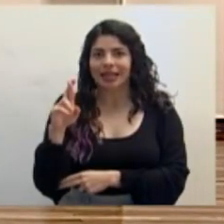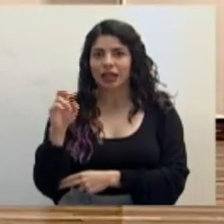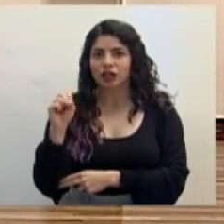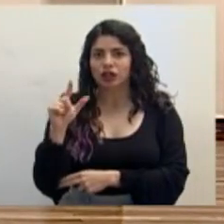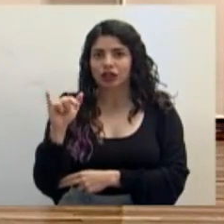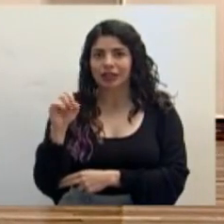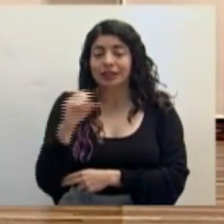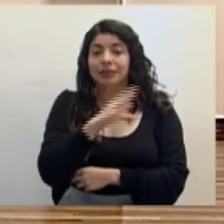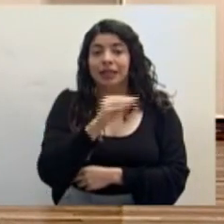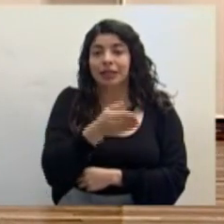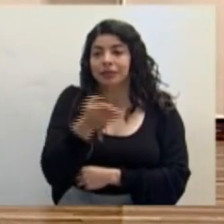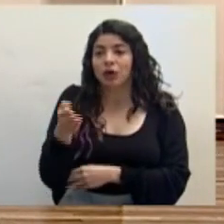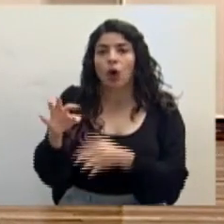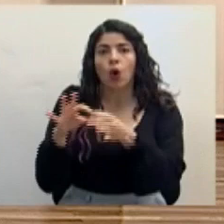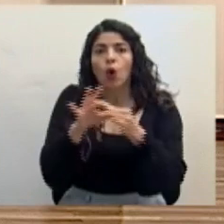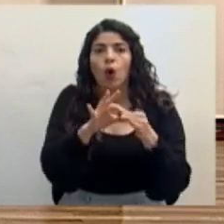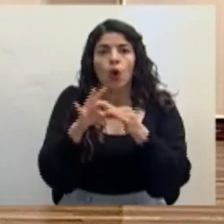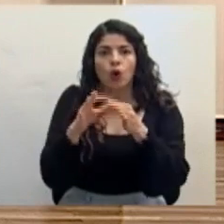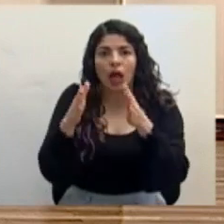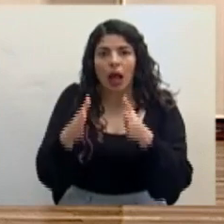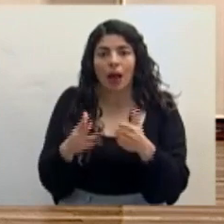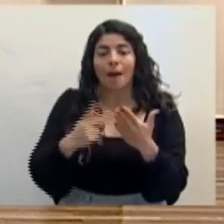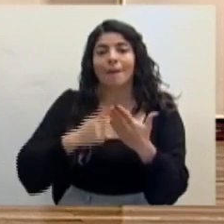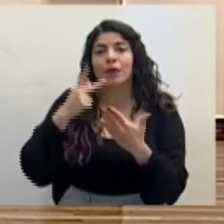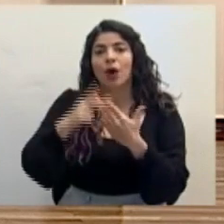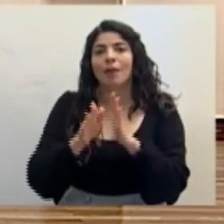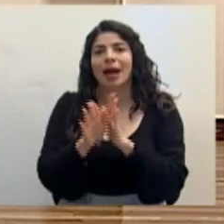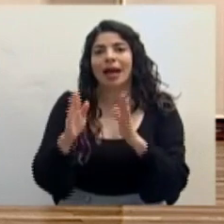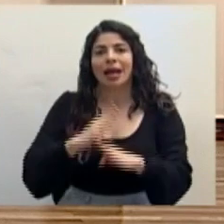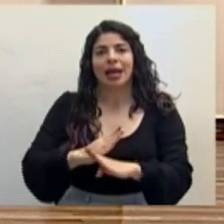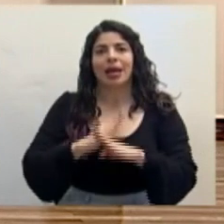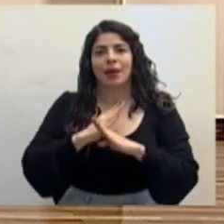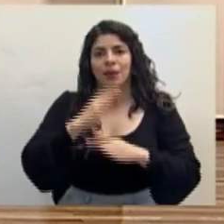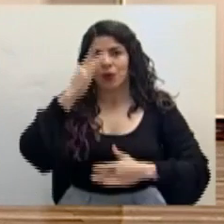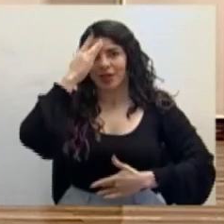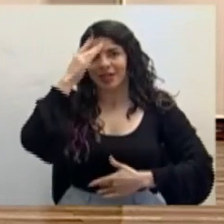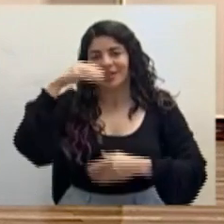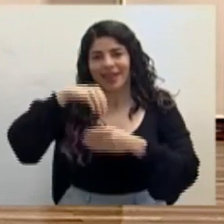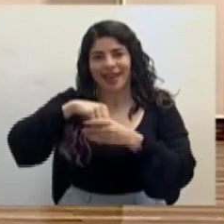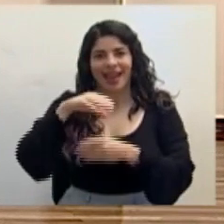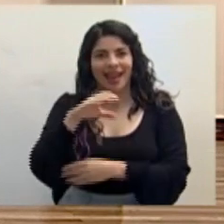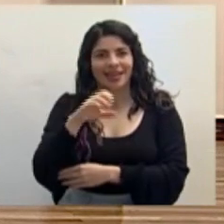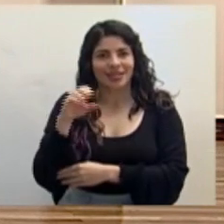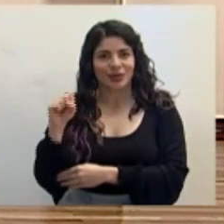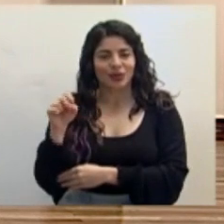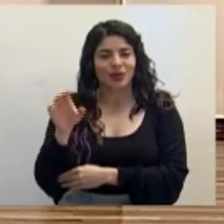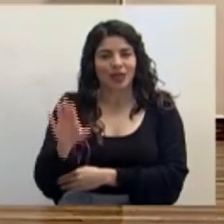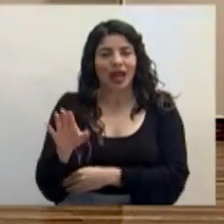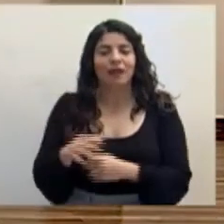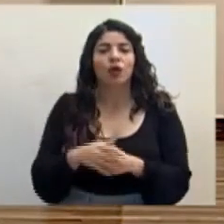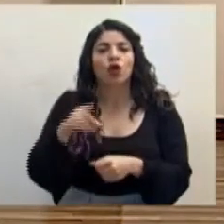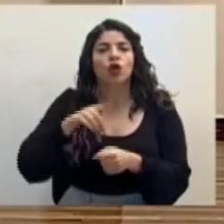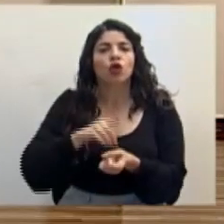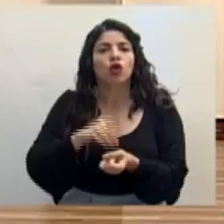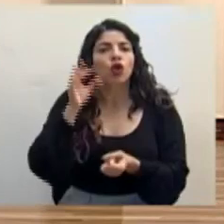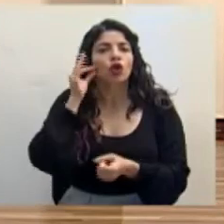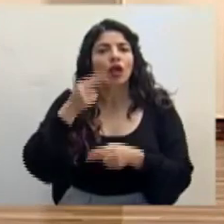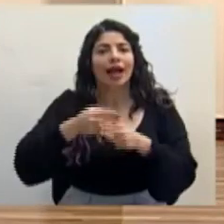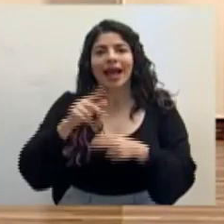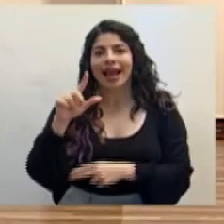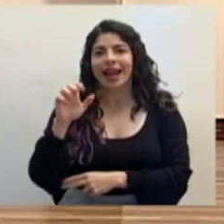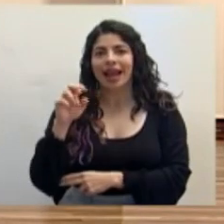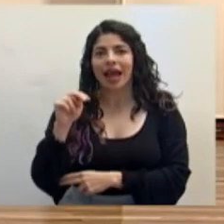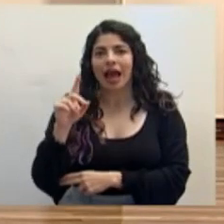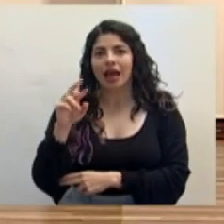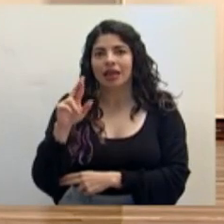la coordinadora del programa ampliado de inmunizaciones de la Caja Costarricense del Seguro Social, la doctora Leandra